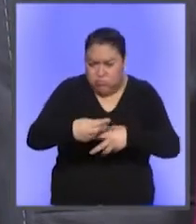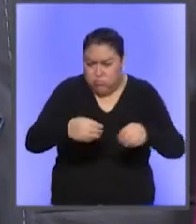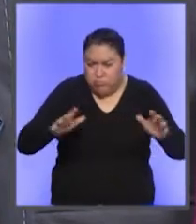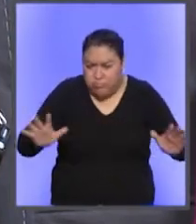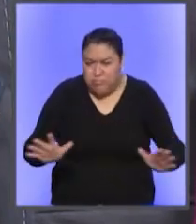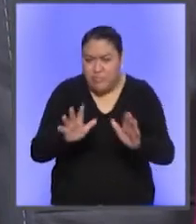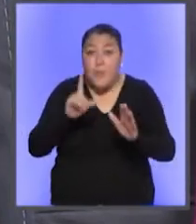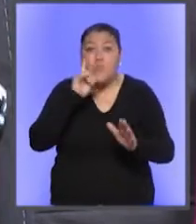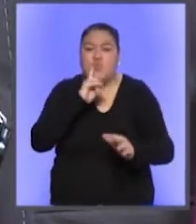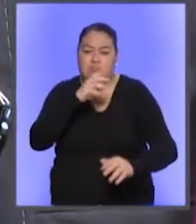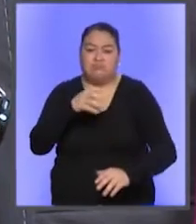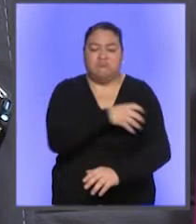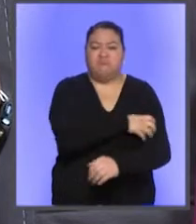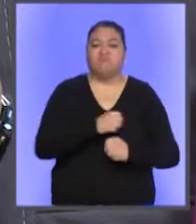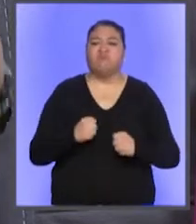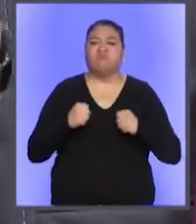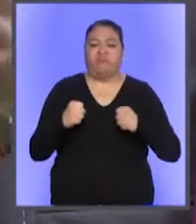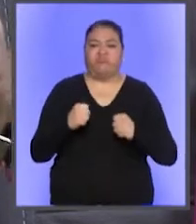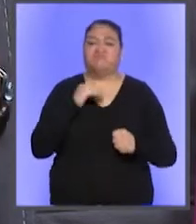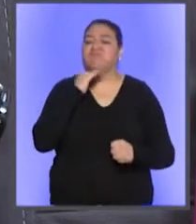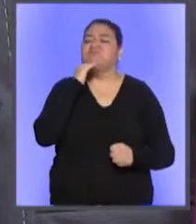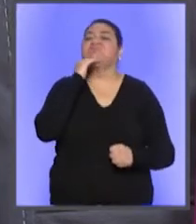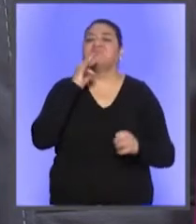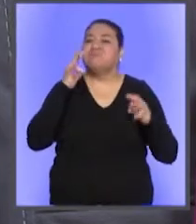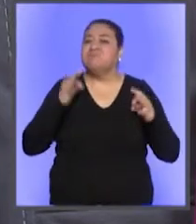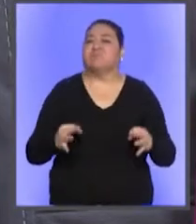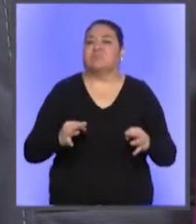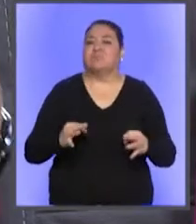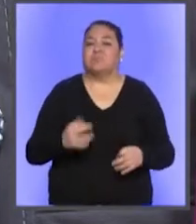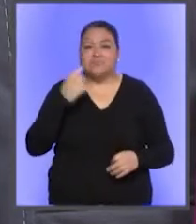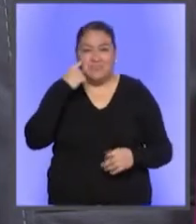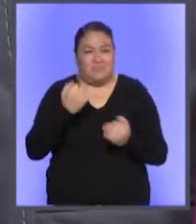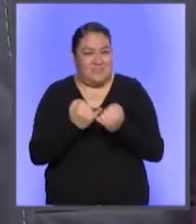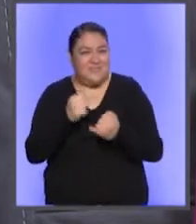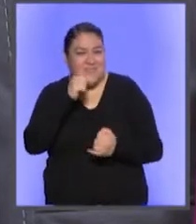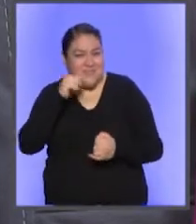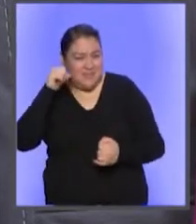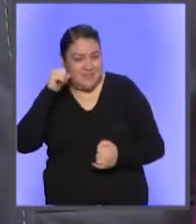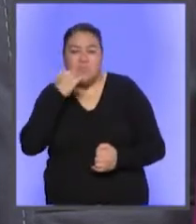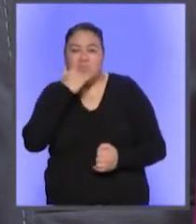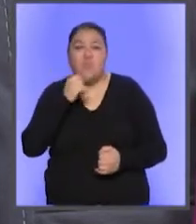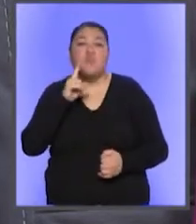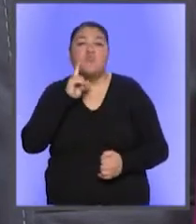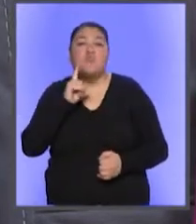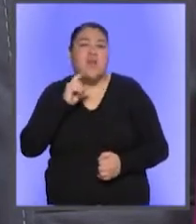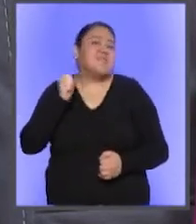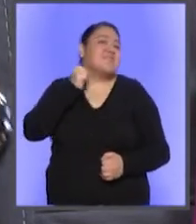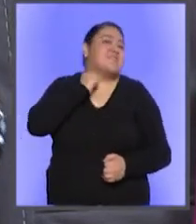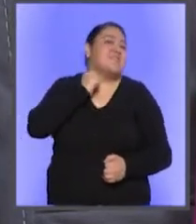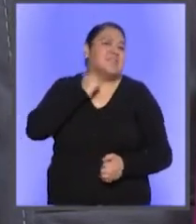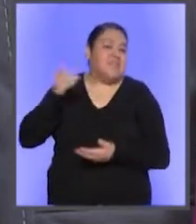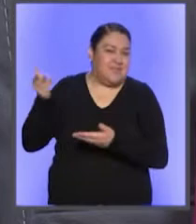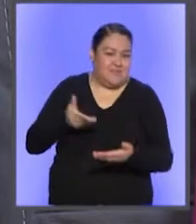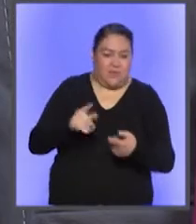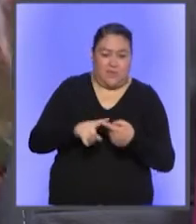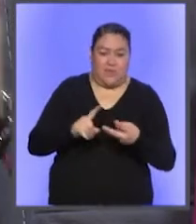abonan a tener mujeres empoderadas mujeres decididas también escuchábamos sanadores Perdón senadoras al